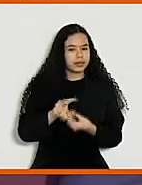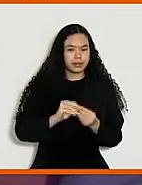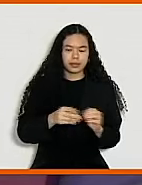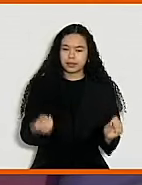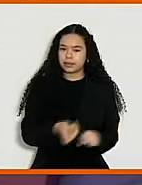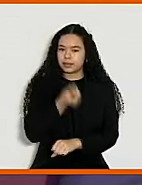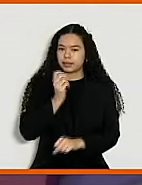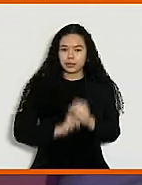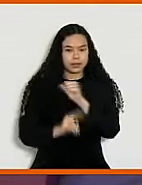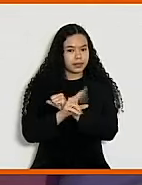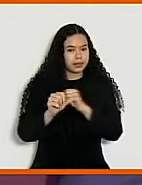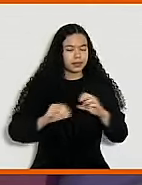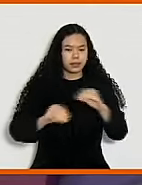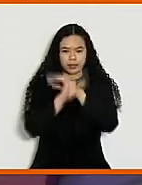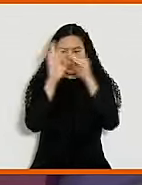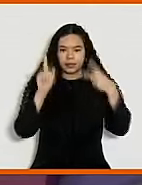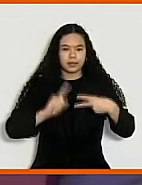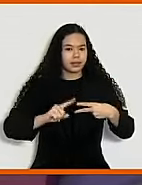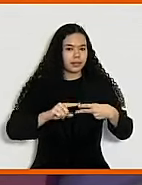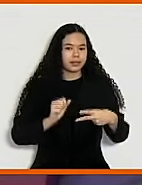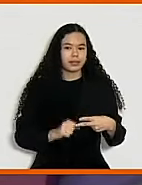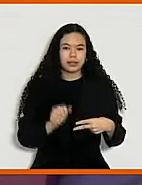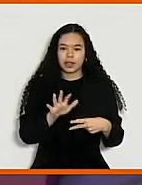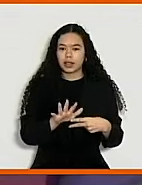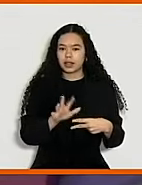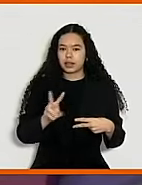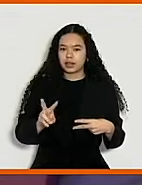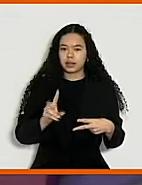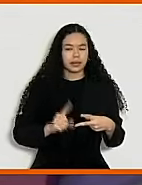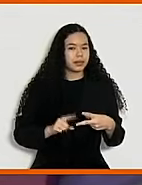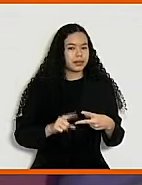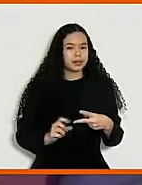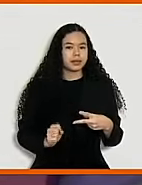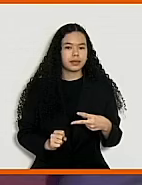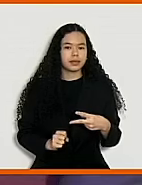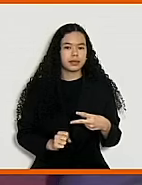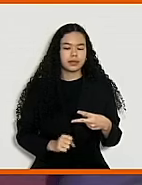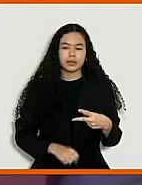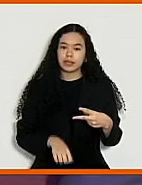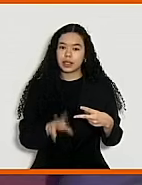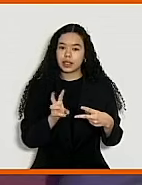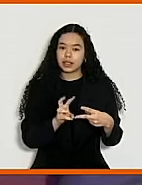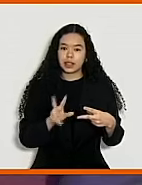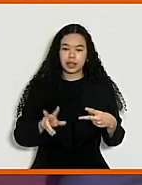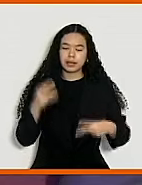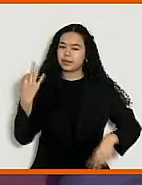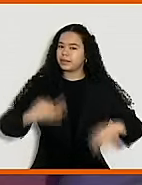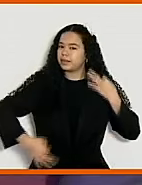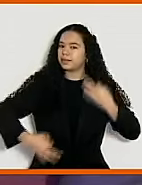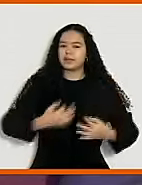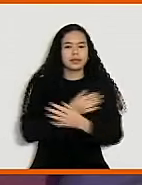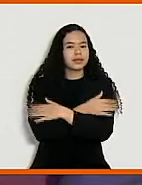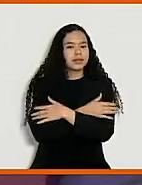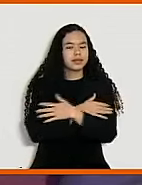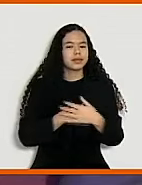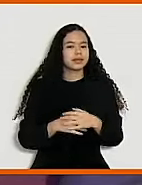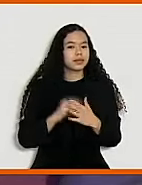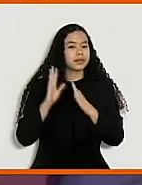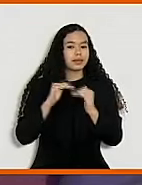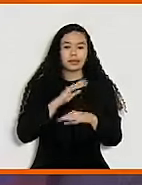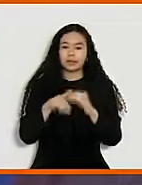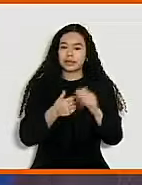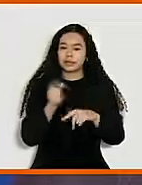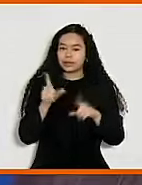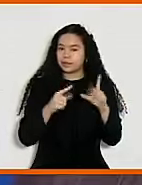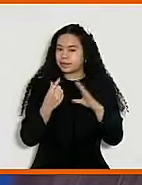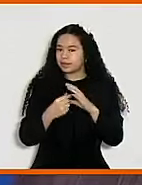premiados en esta mañana. Posición 1, 52. Posición 2, 63. Muchas felicidades. Espero que tengas tu boleto